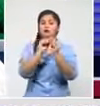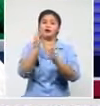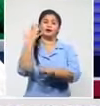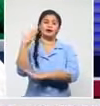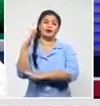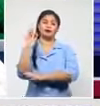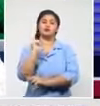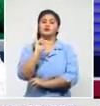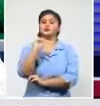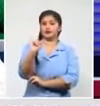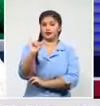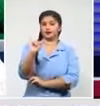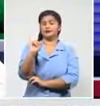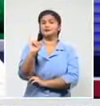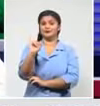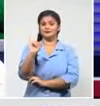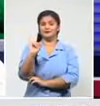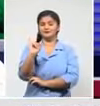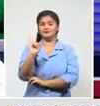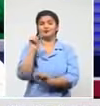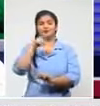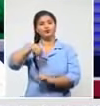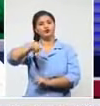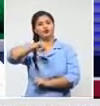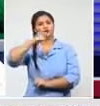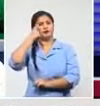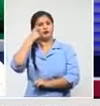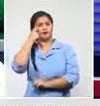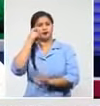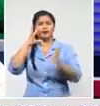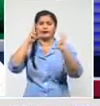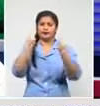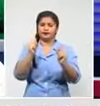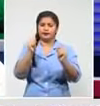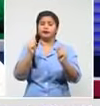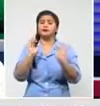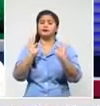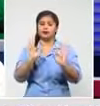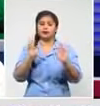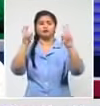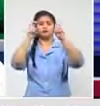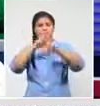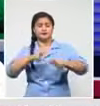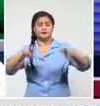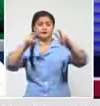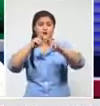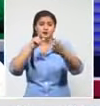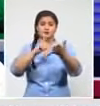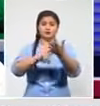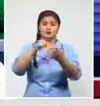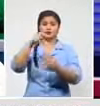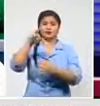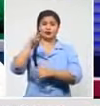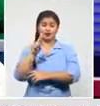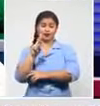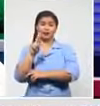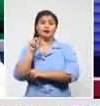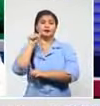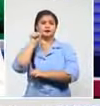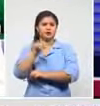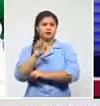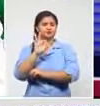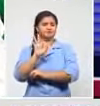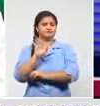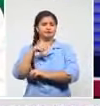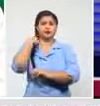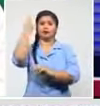extranjeros. Ustedes van a ver que de los análisis que hemos hecho en otras ocasiones, en estos momentos, pues las